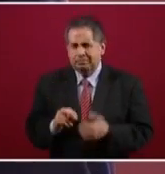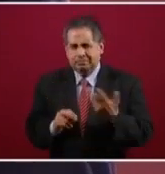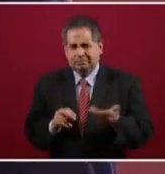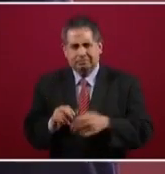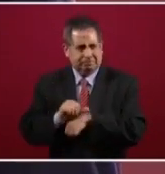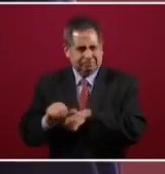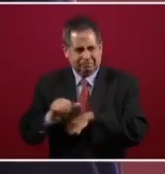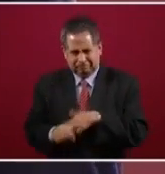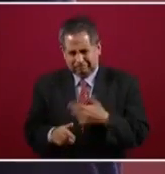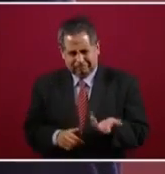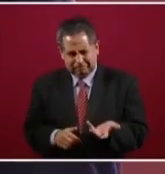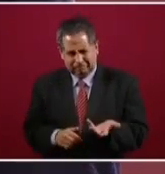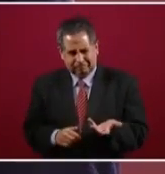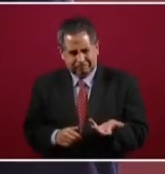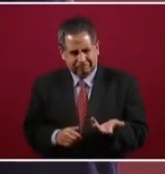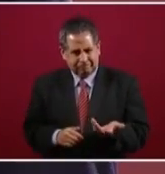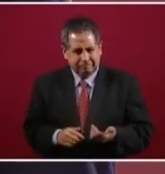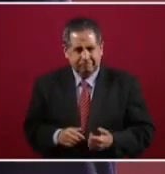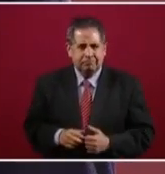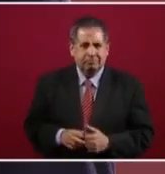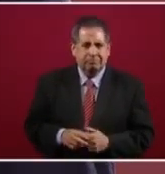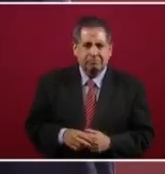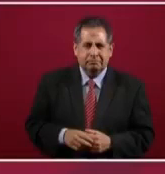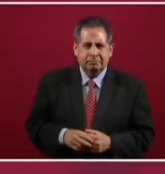pro Argentina?